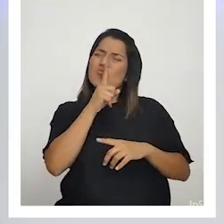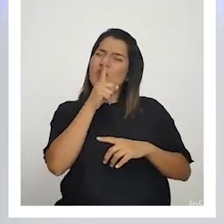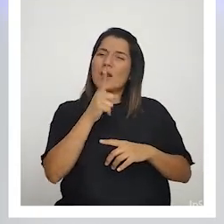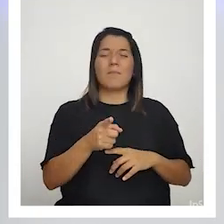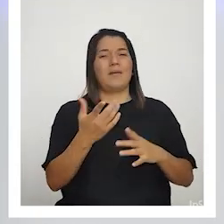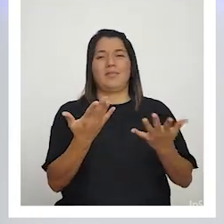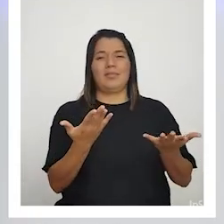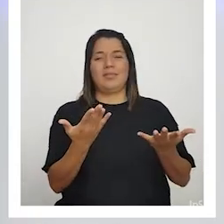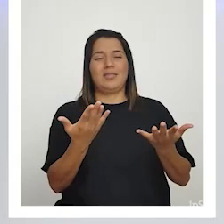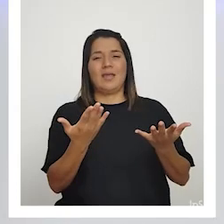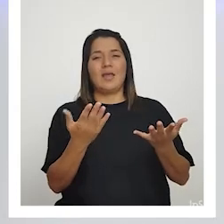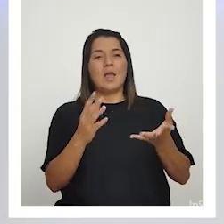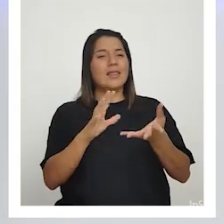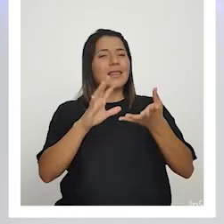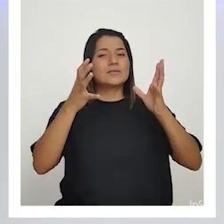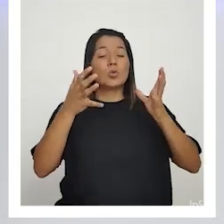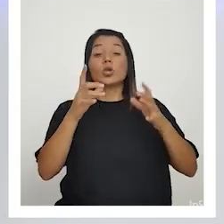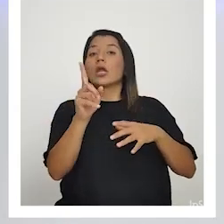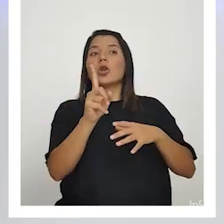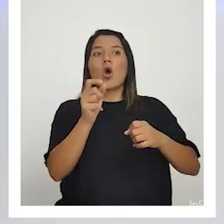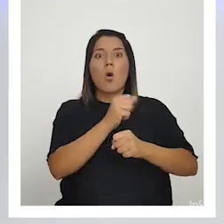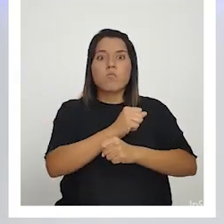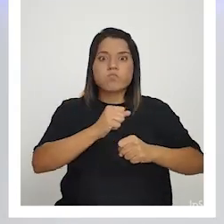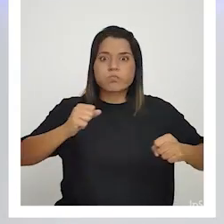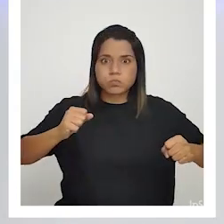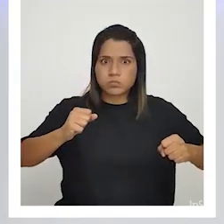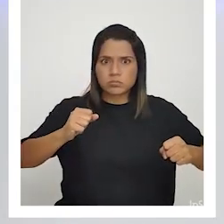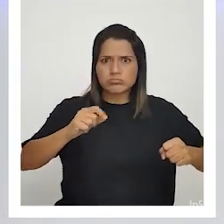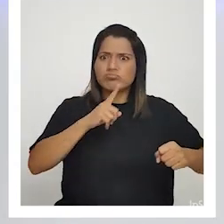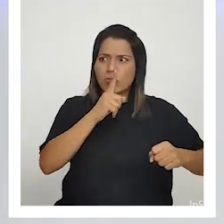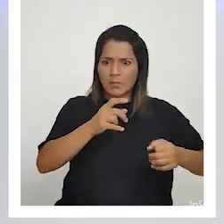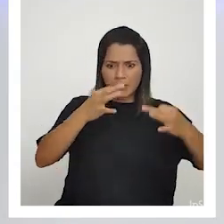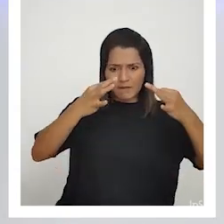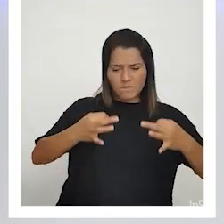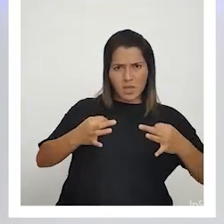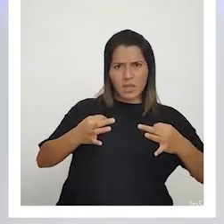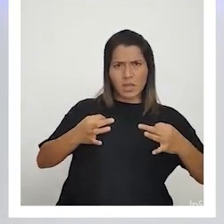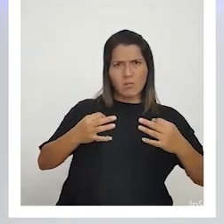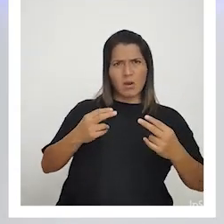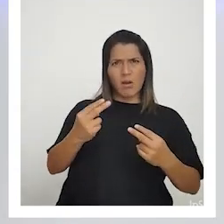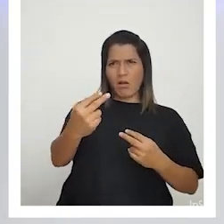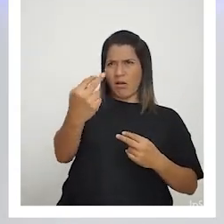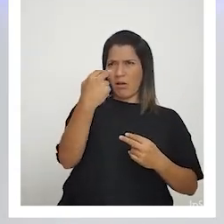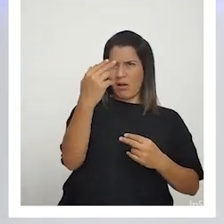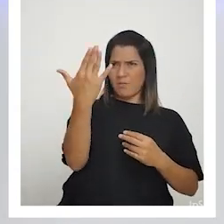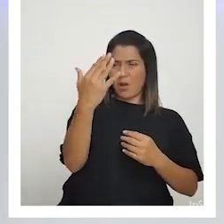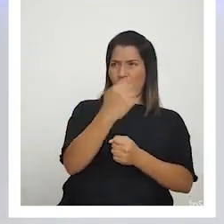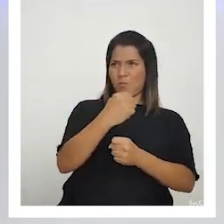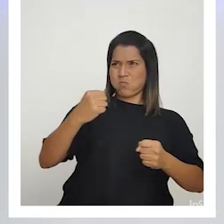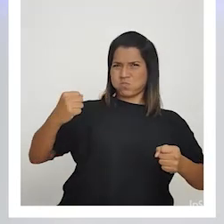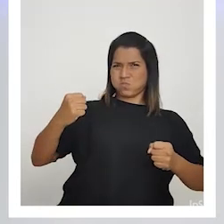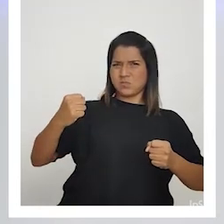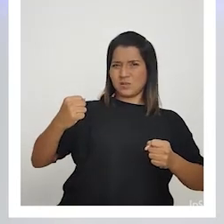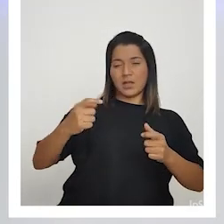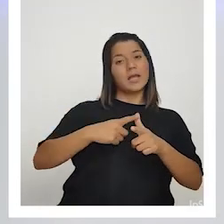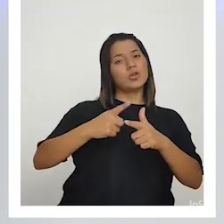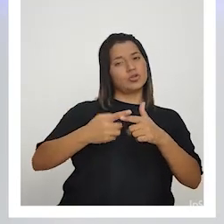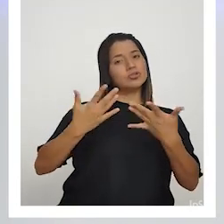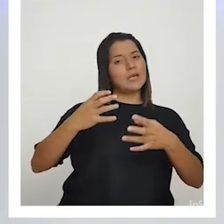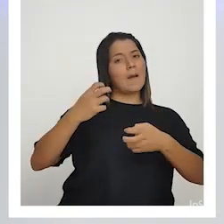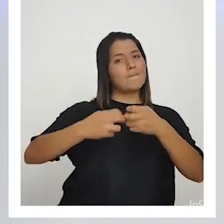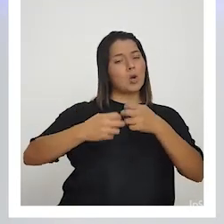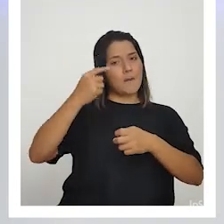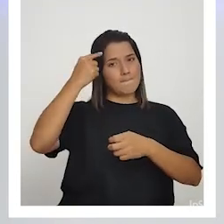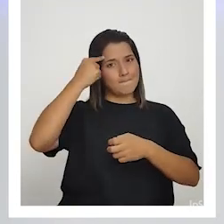pero la persona se está visualizando así, y viene a fondo un tema psicológico. Entonces hay que poner atención como familia,